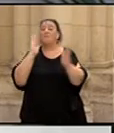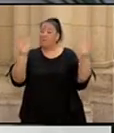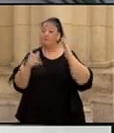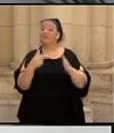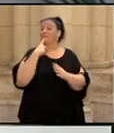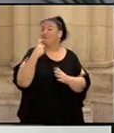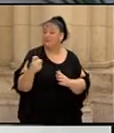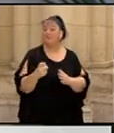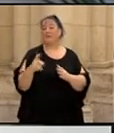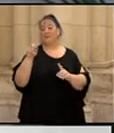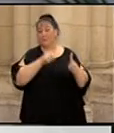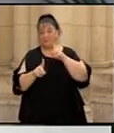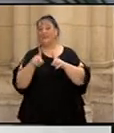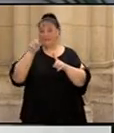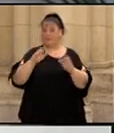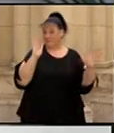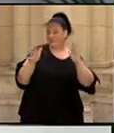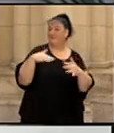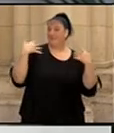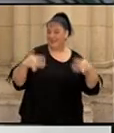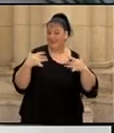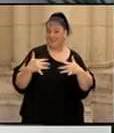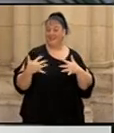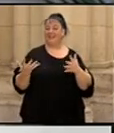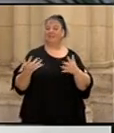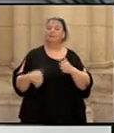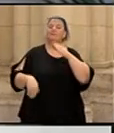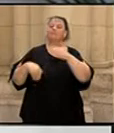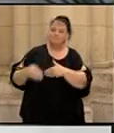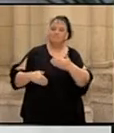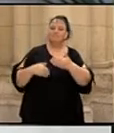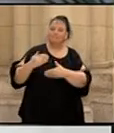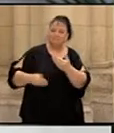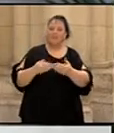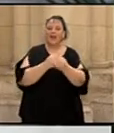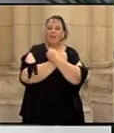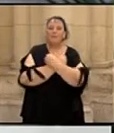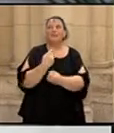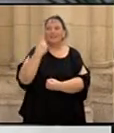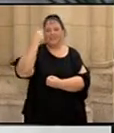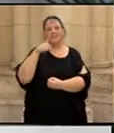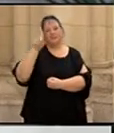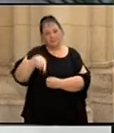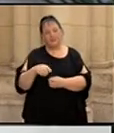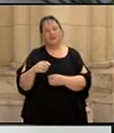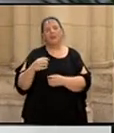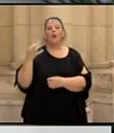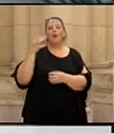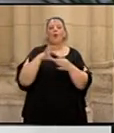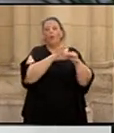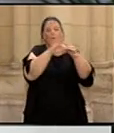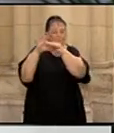dificultades y también de las alegrías. El amor de Dios y esa comunión que tenemos que